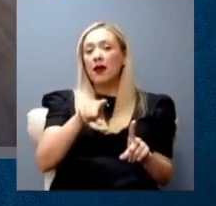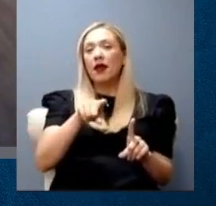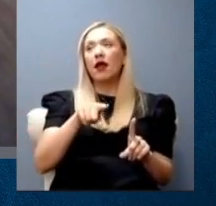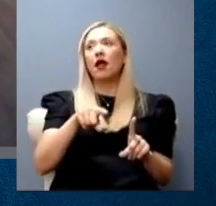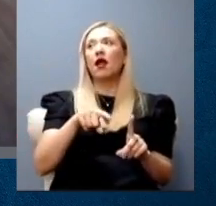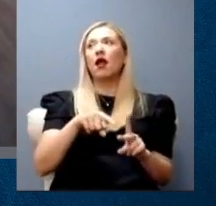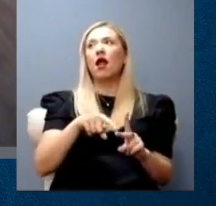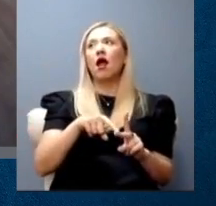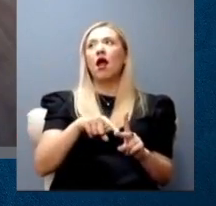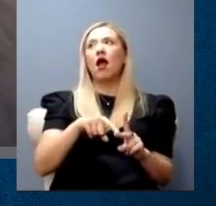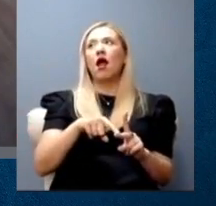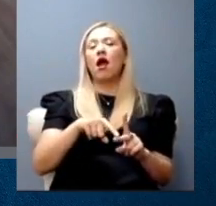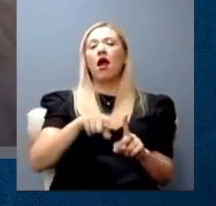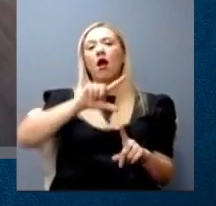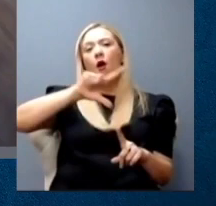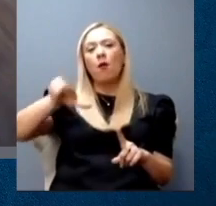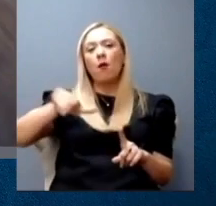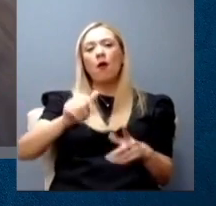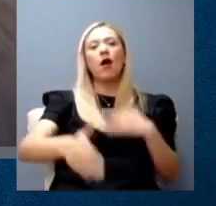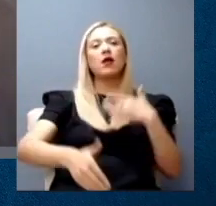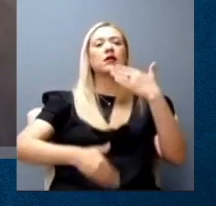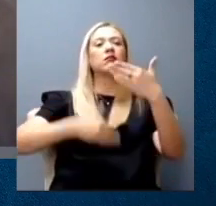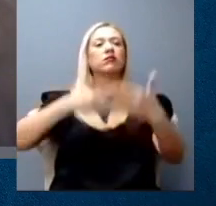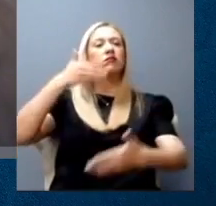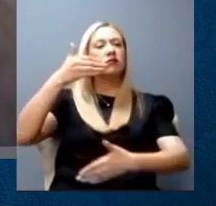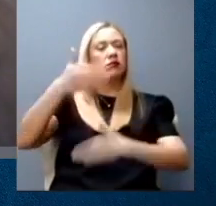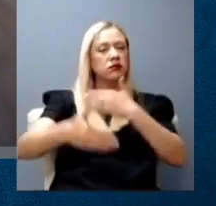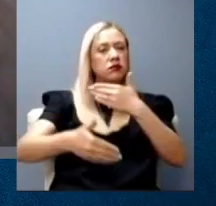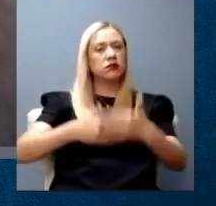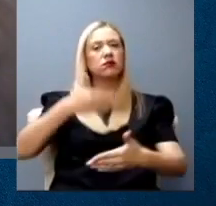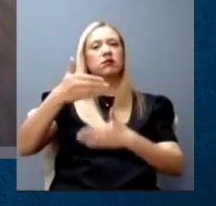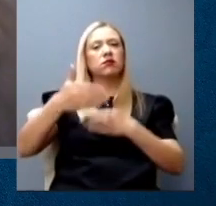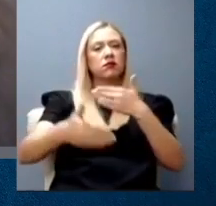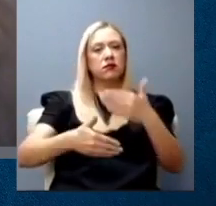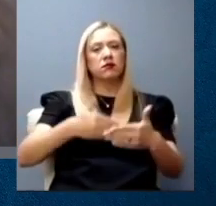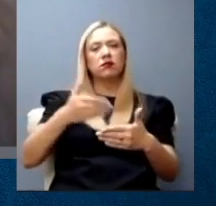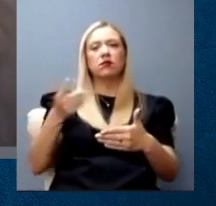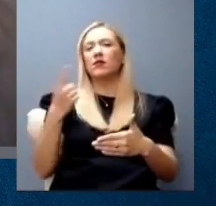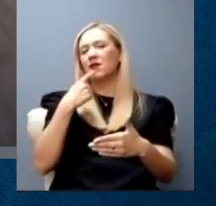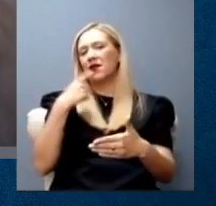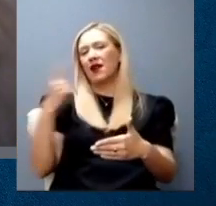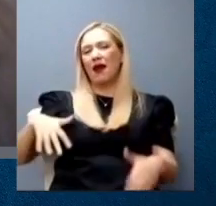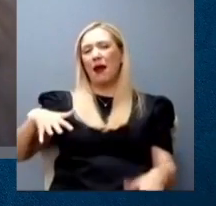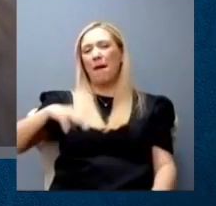dio pie a lo que posteriormente, y ya nos contaba Michelle,